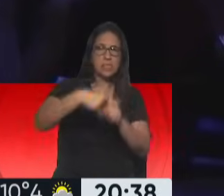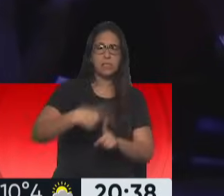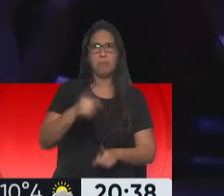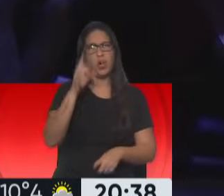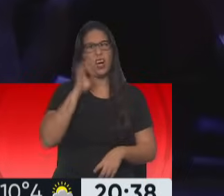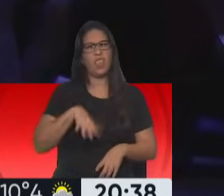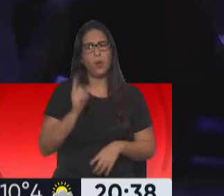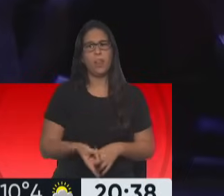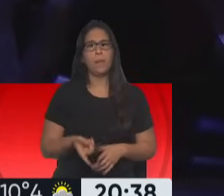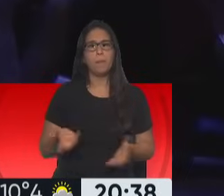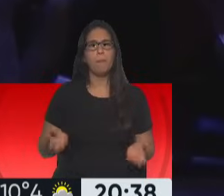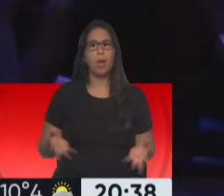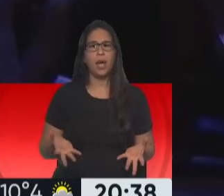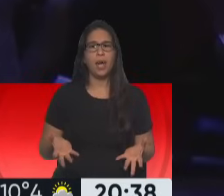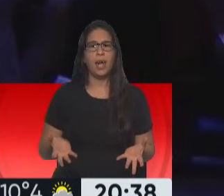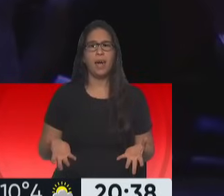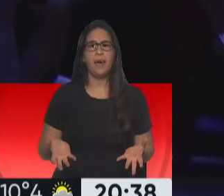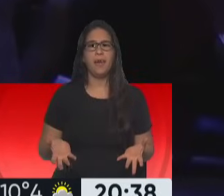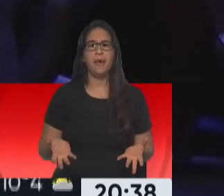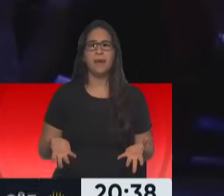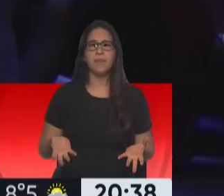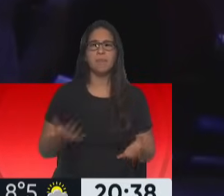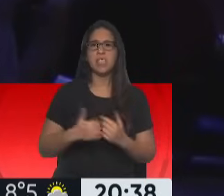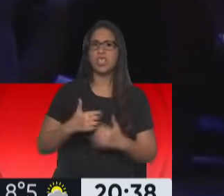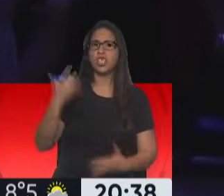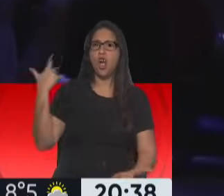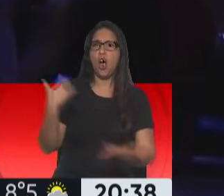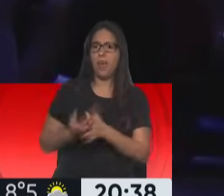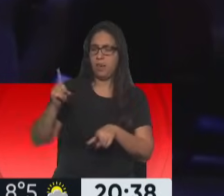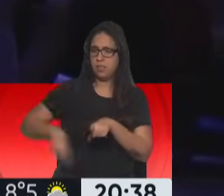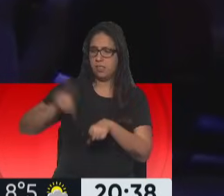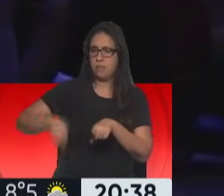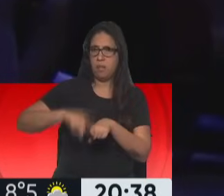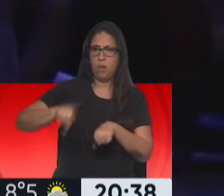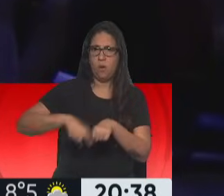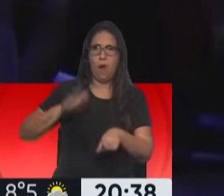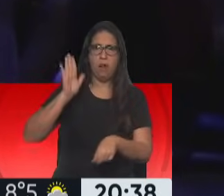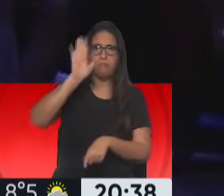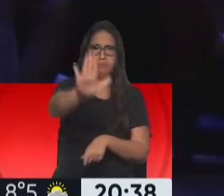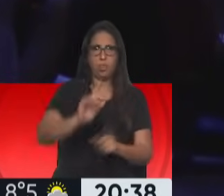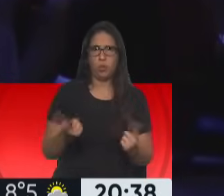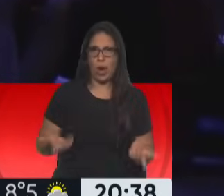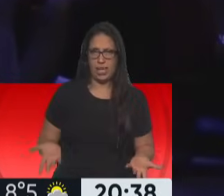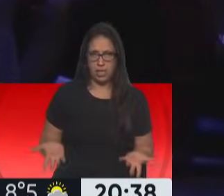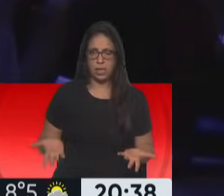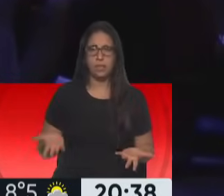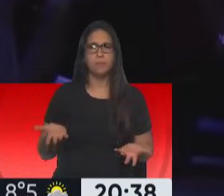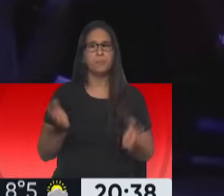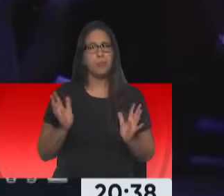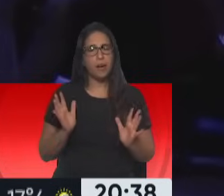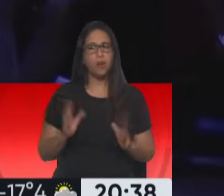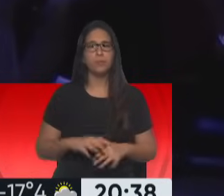ridículo porque, digamos, nunca la historia se repite hacia adelante. En ese